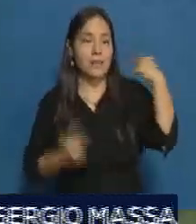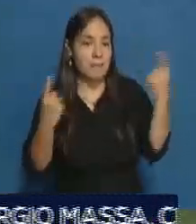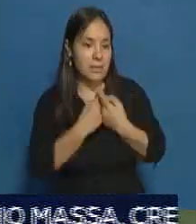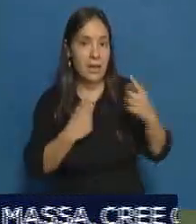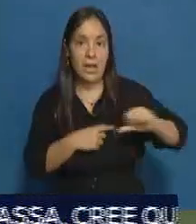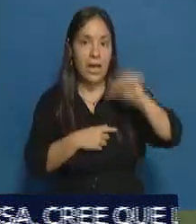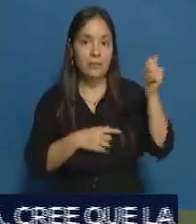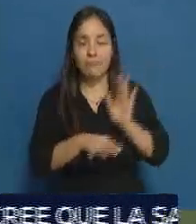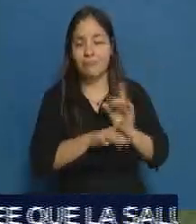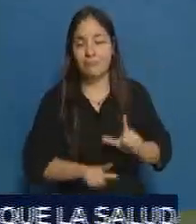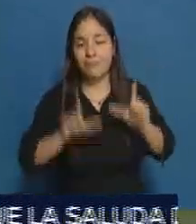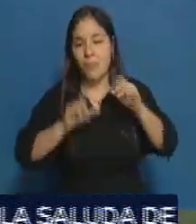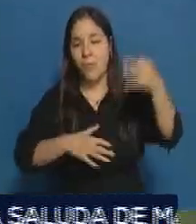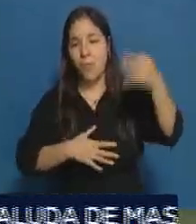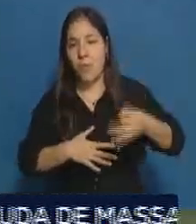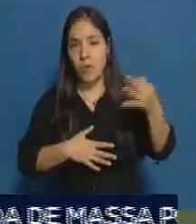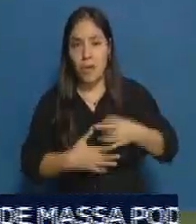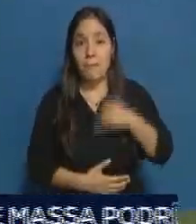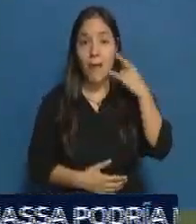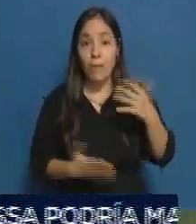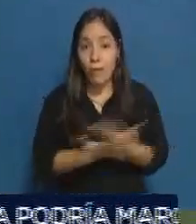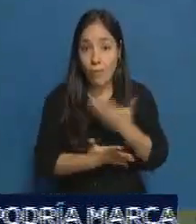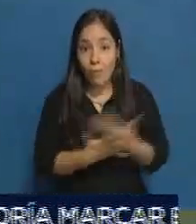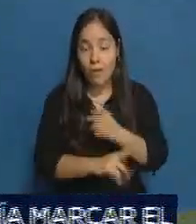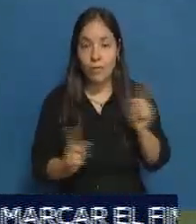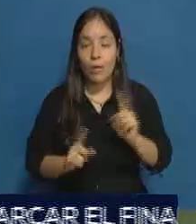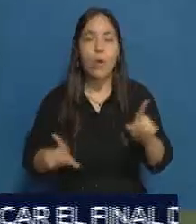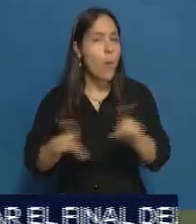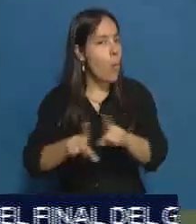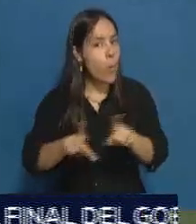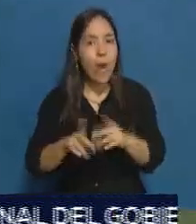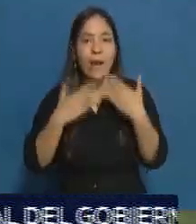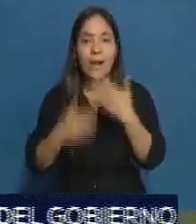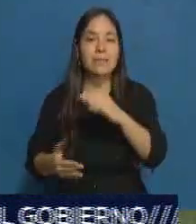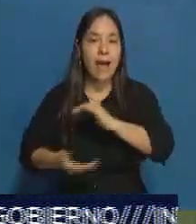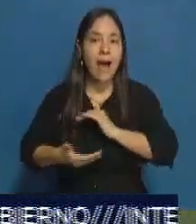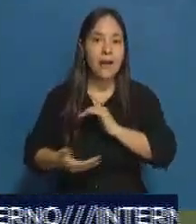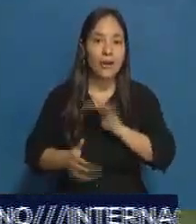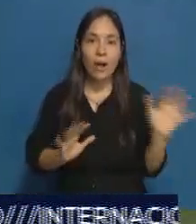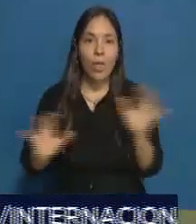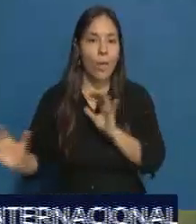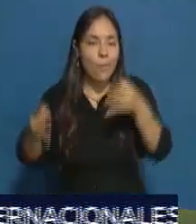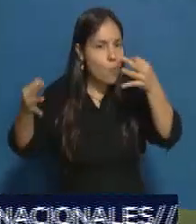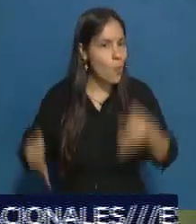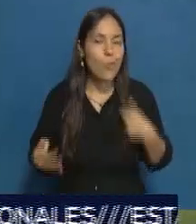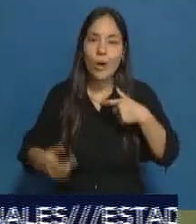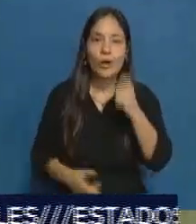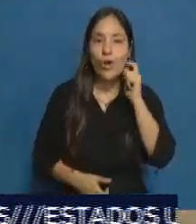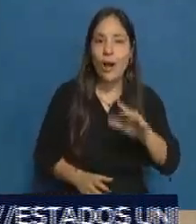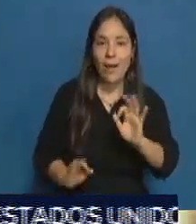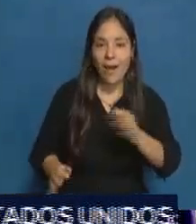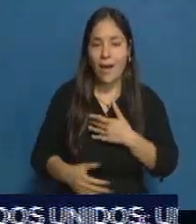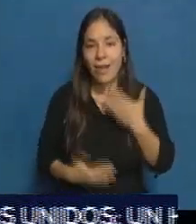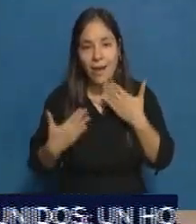pasada. A pesar de que Maipú no sufrió mucho, hubo dos o tres jugadas donde fue clave para mantener el resultado del arquero. Y allí vemos el